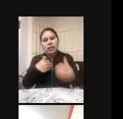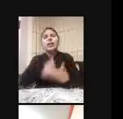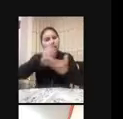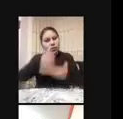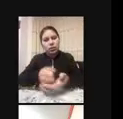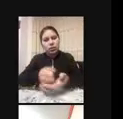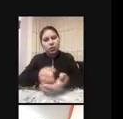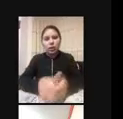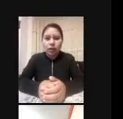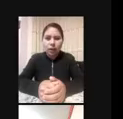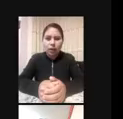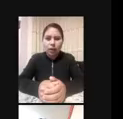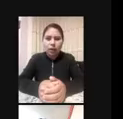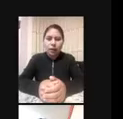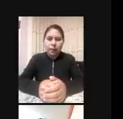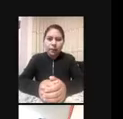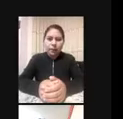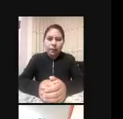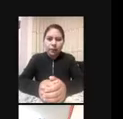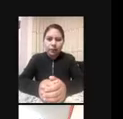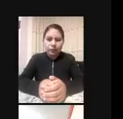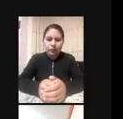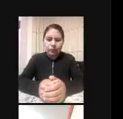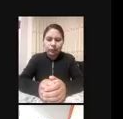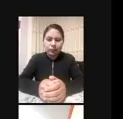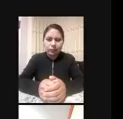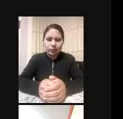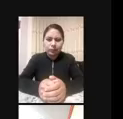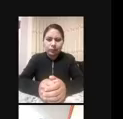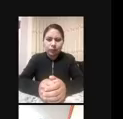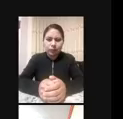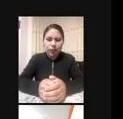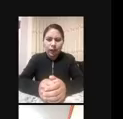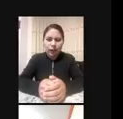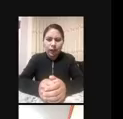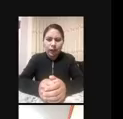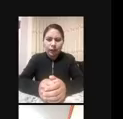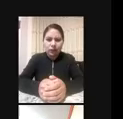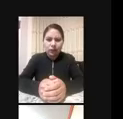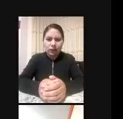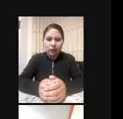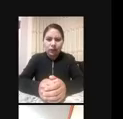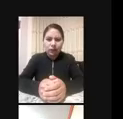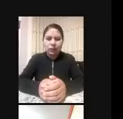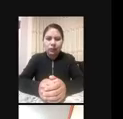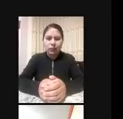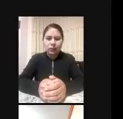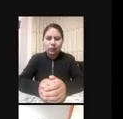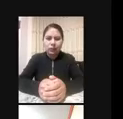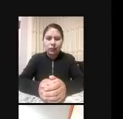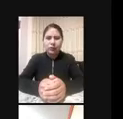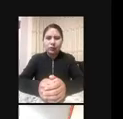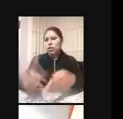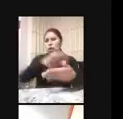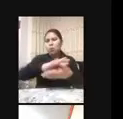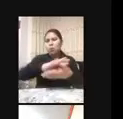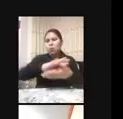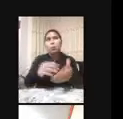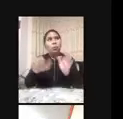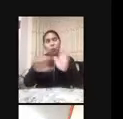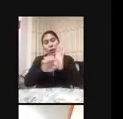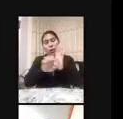¿no? Ahí decía a muchos de los profesionales, oía decirles, ¿no? Que hay